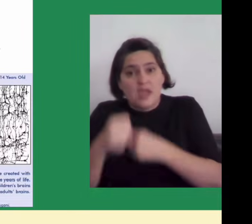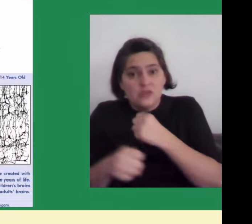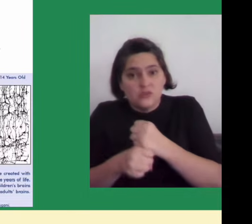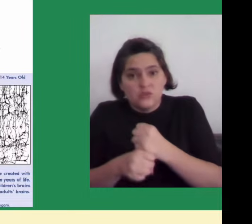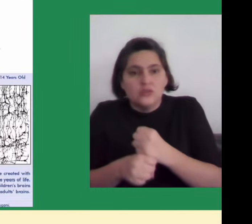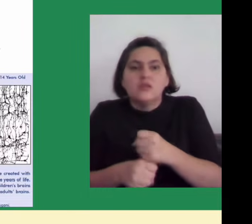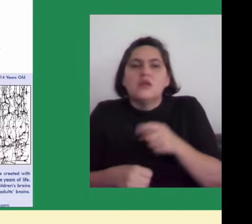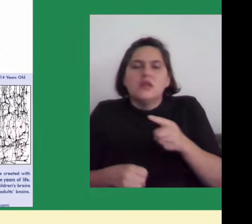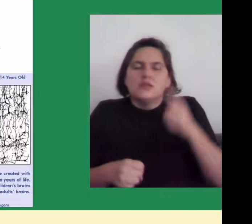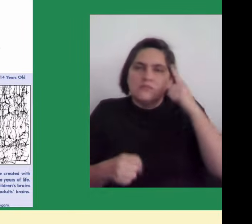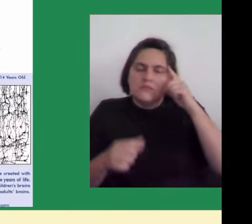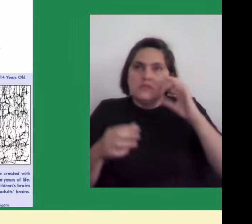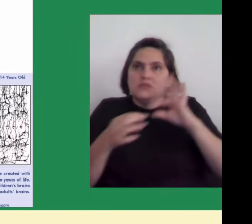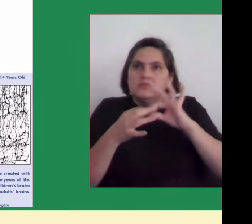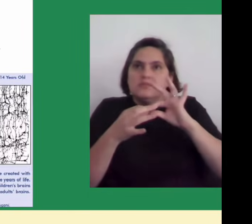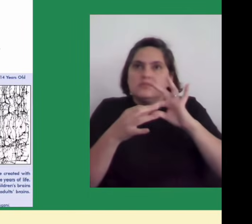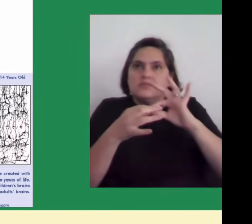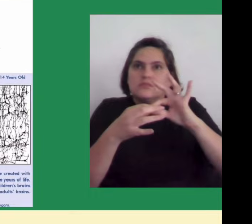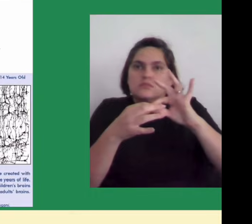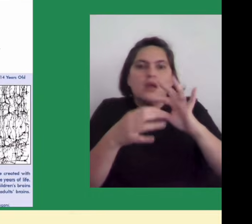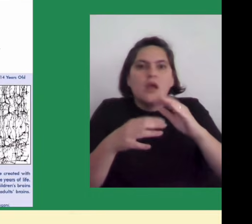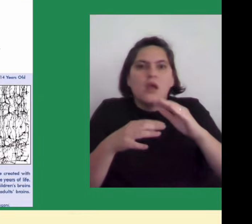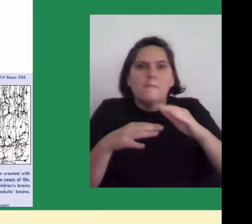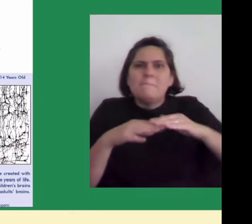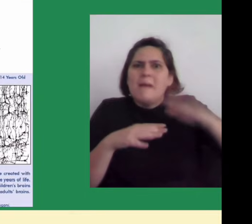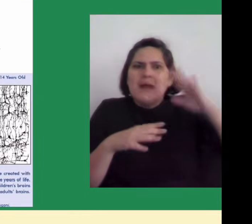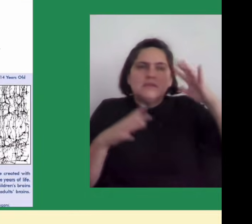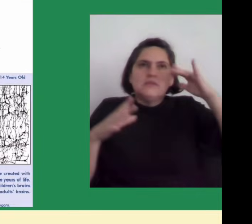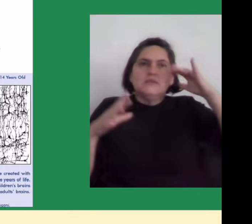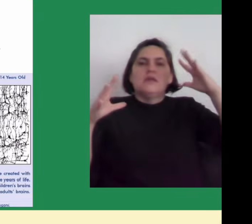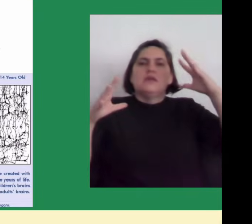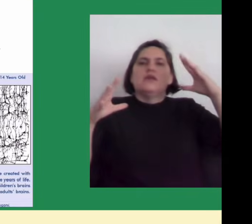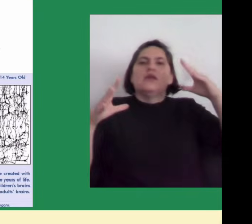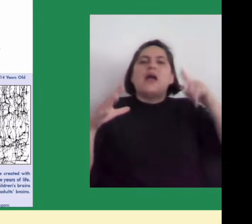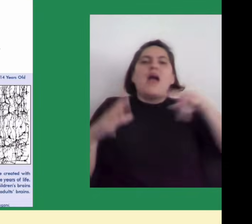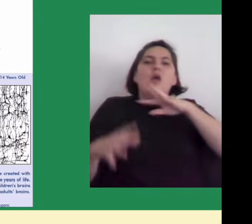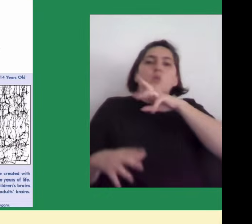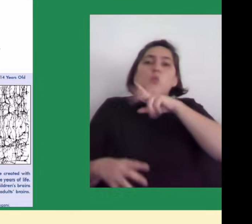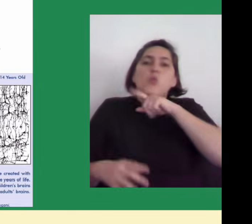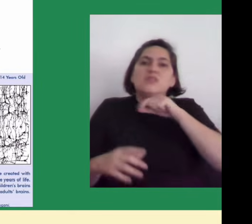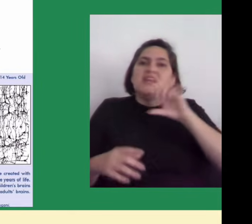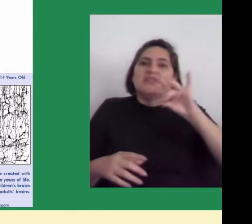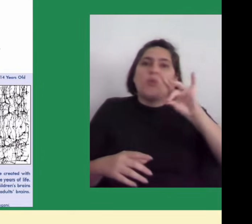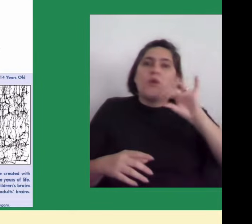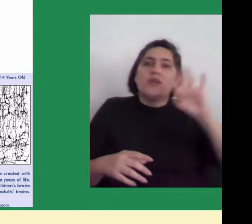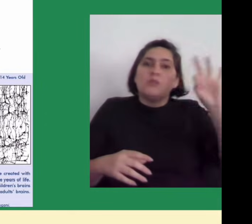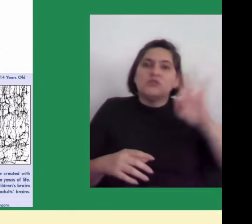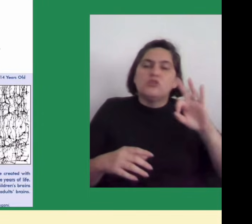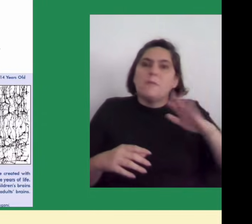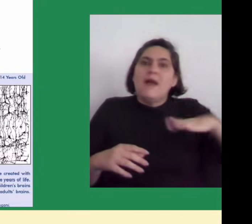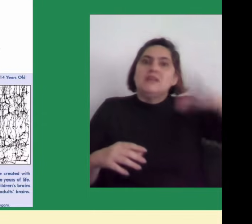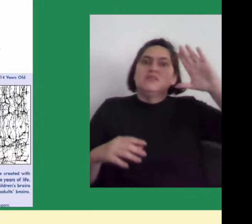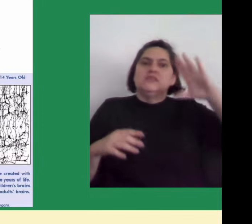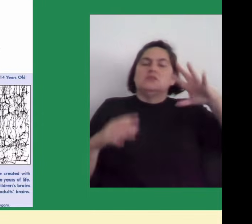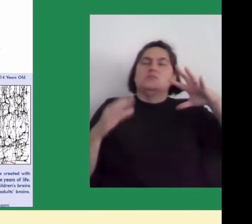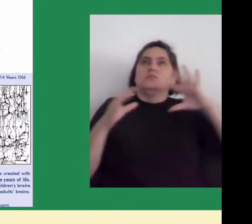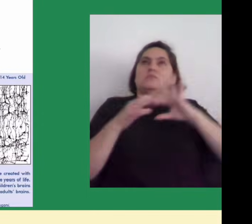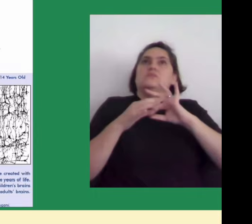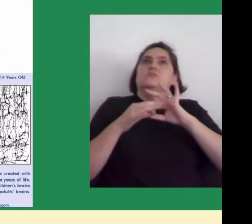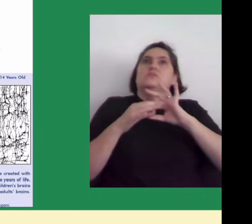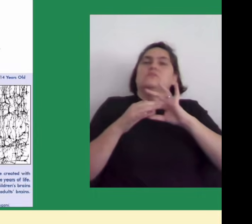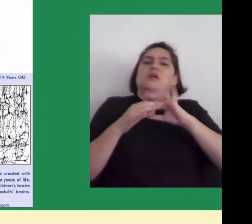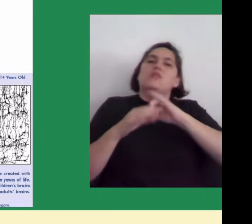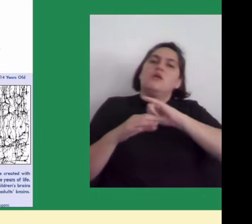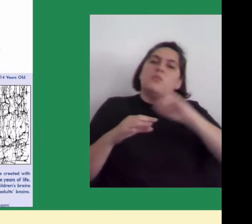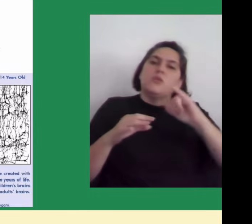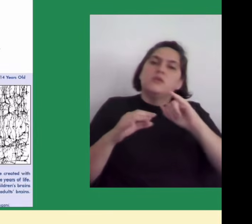conexiones sinápticas que las de un adulto. Y después se va produciendo y se van seleccionando aquellas conexiones